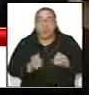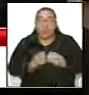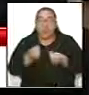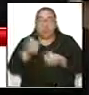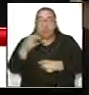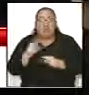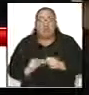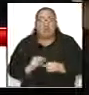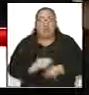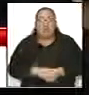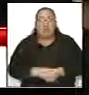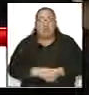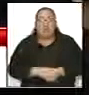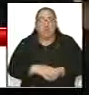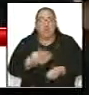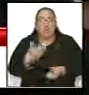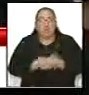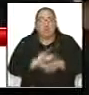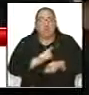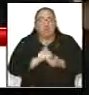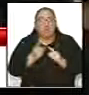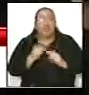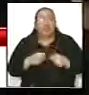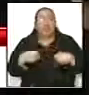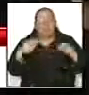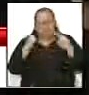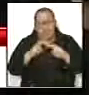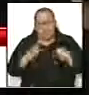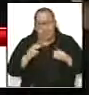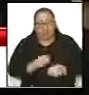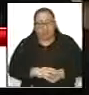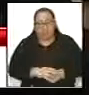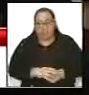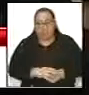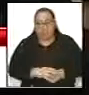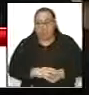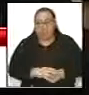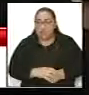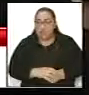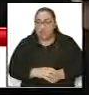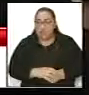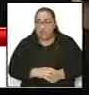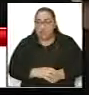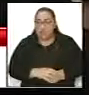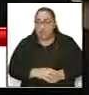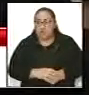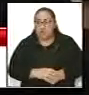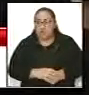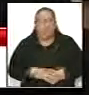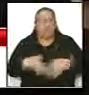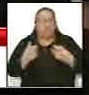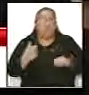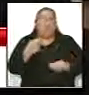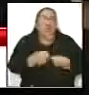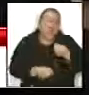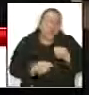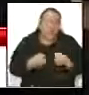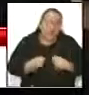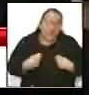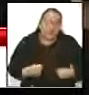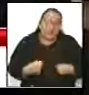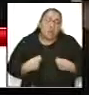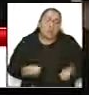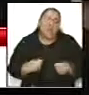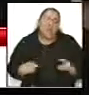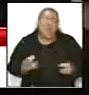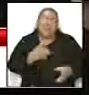esto sea la propuesta o el cambio, tenemos que evaluarlo. No podemos nosotros seguir invirtiendo dinero si